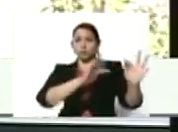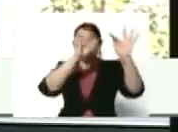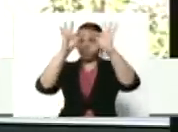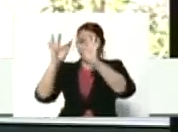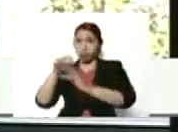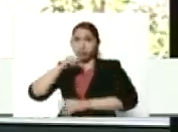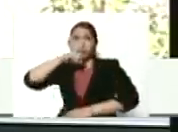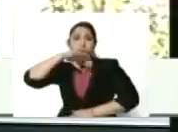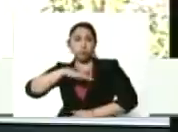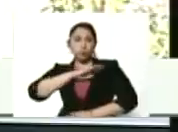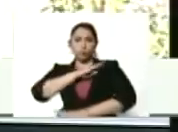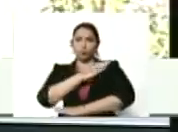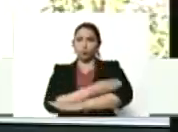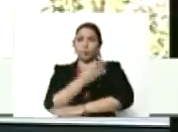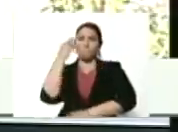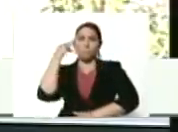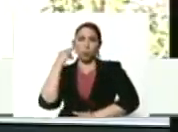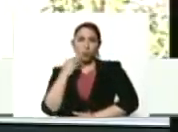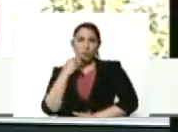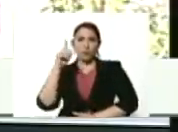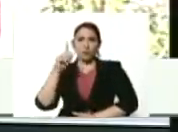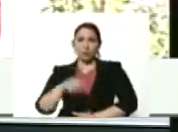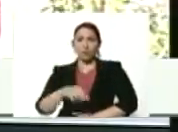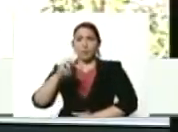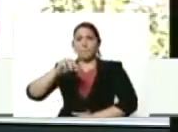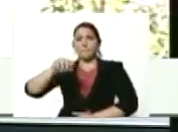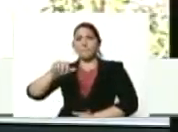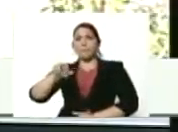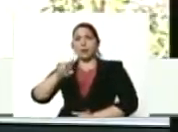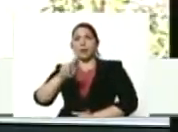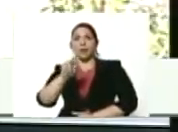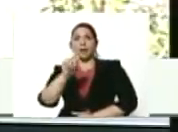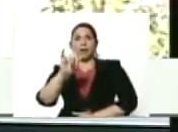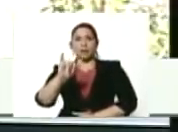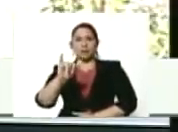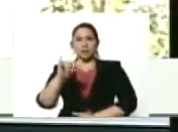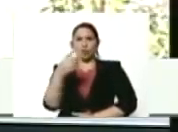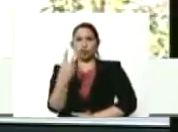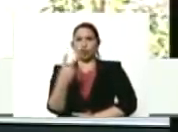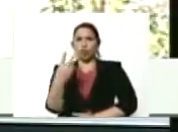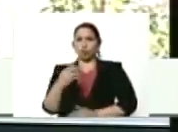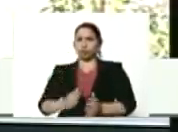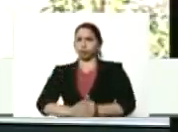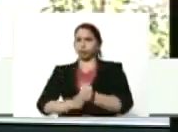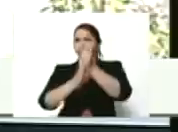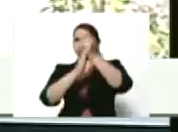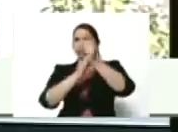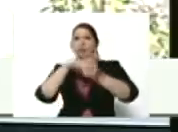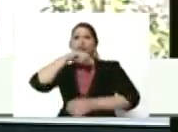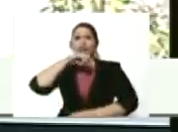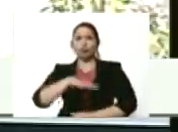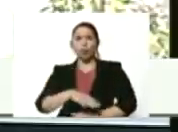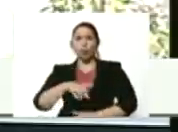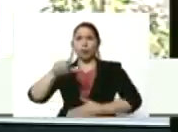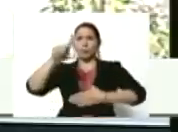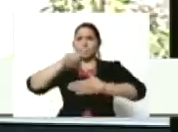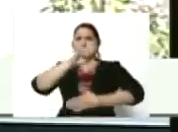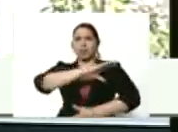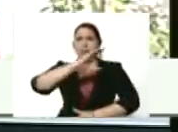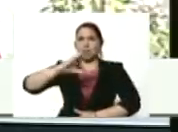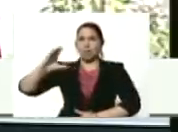histórico poderoso de Bolívar y de Martí, dos gigantes de la historia de América Latina y el Caribe y del